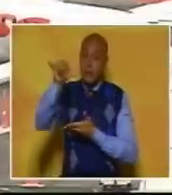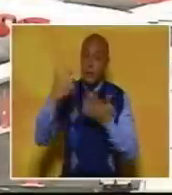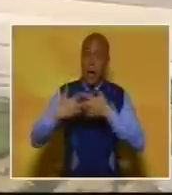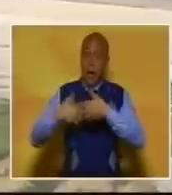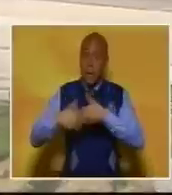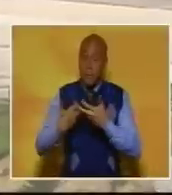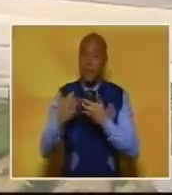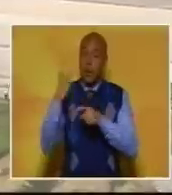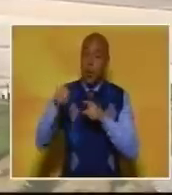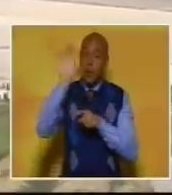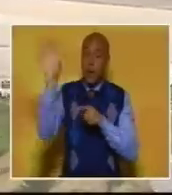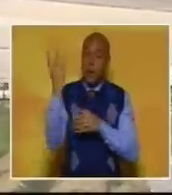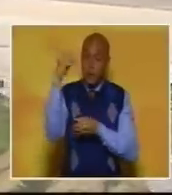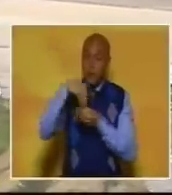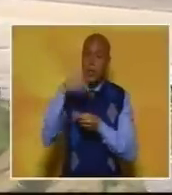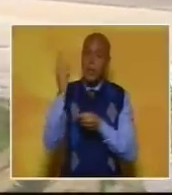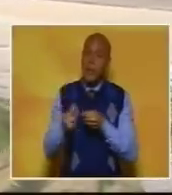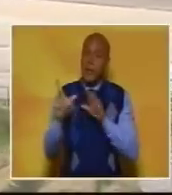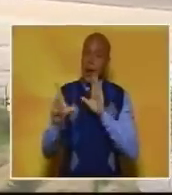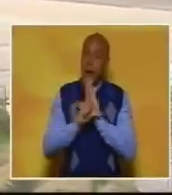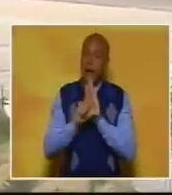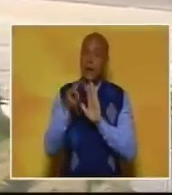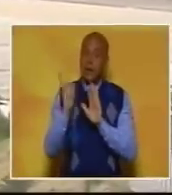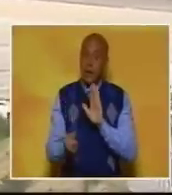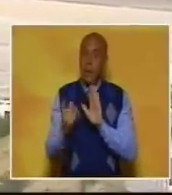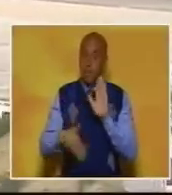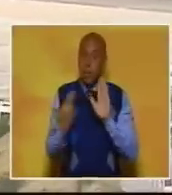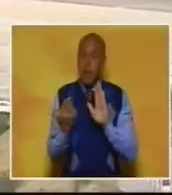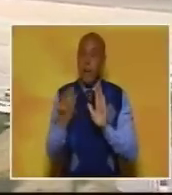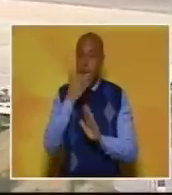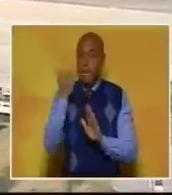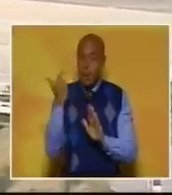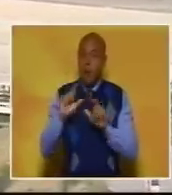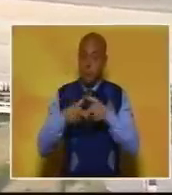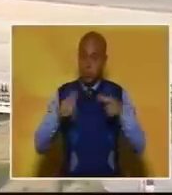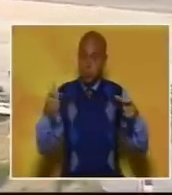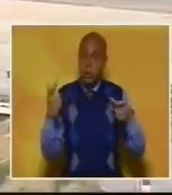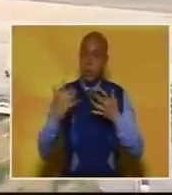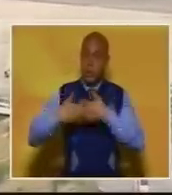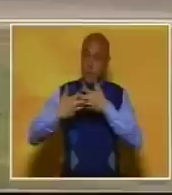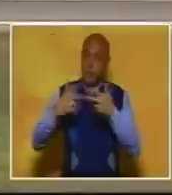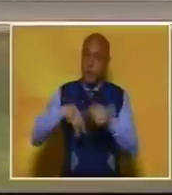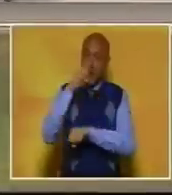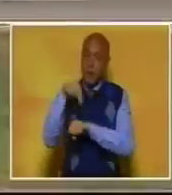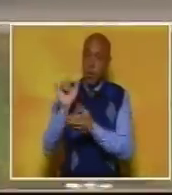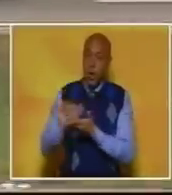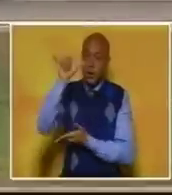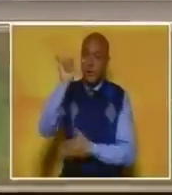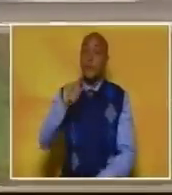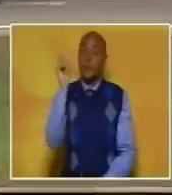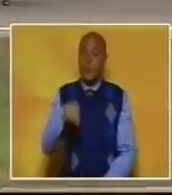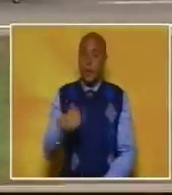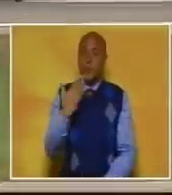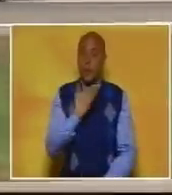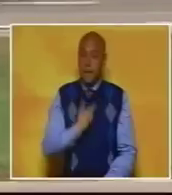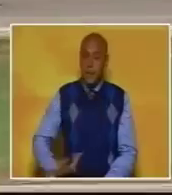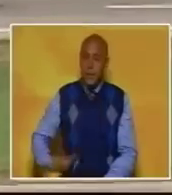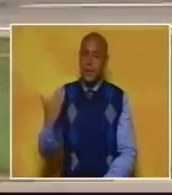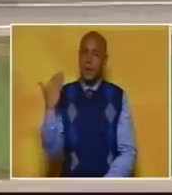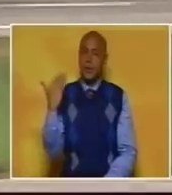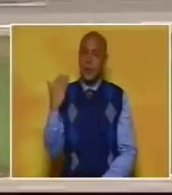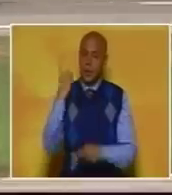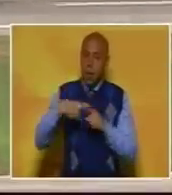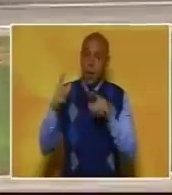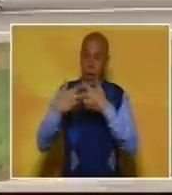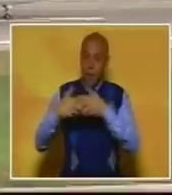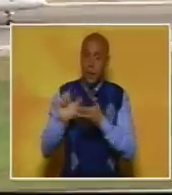aéreas extranjeras e imponer una política que robustezca y permita crecer a las líneas nacionales. El presidente de ALAF indicó